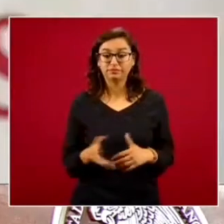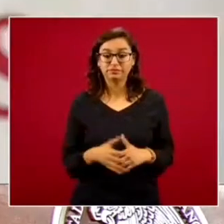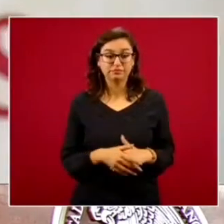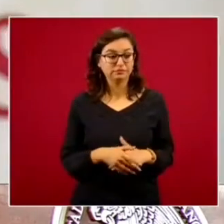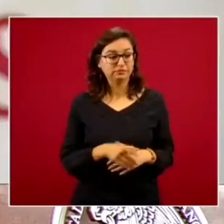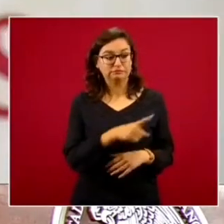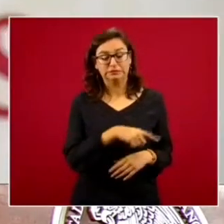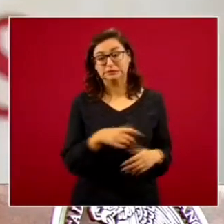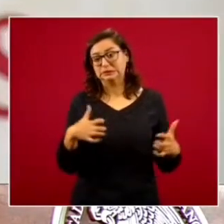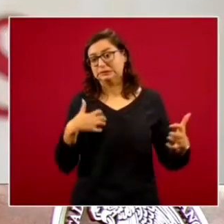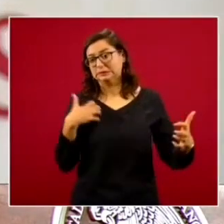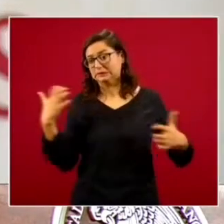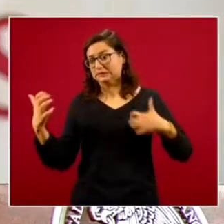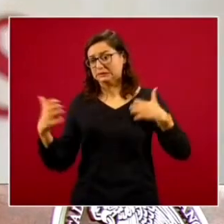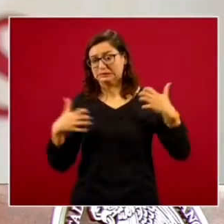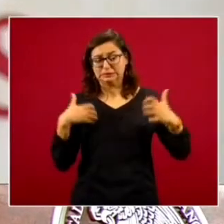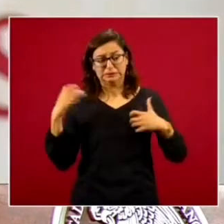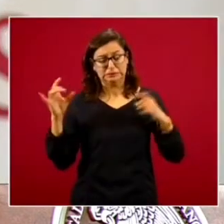muy beligerantes.